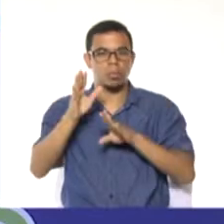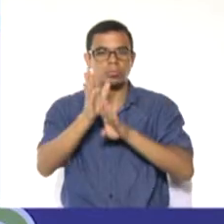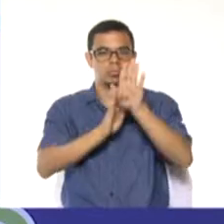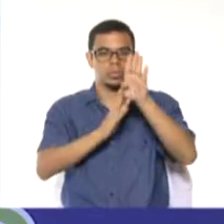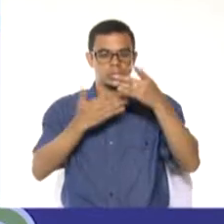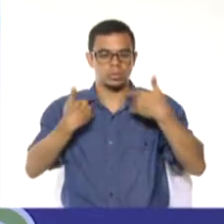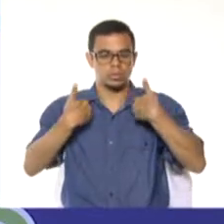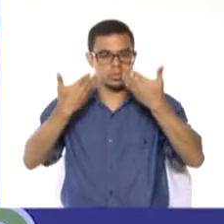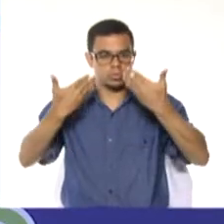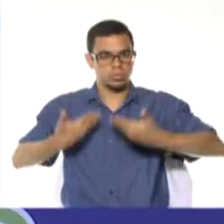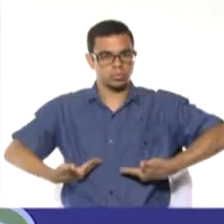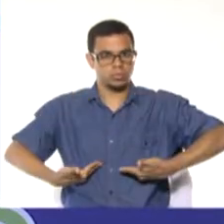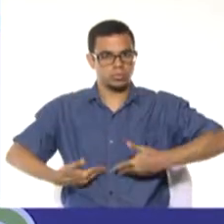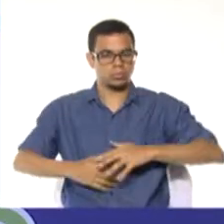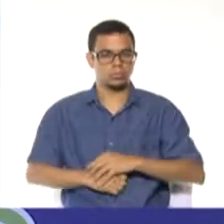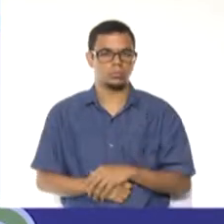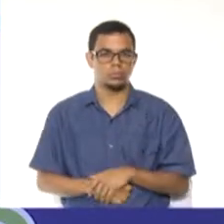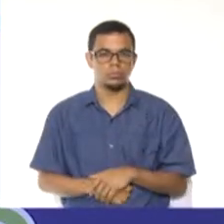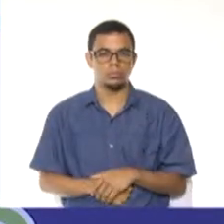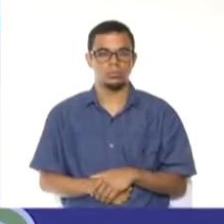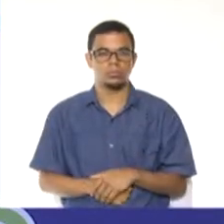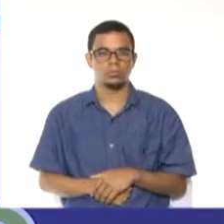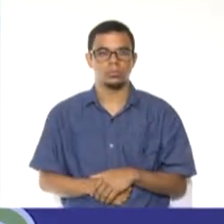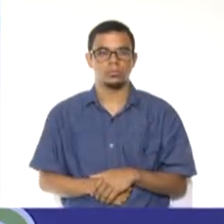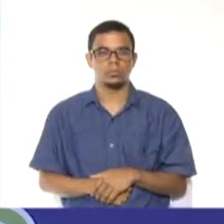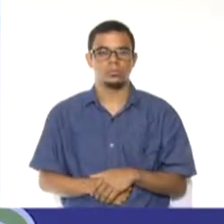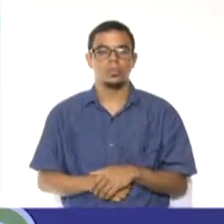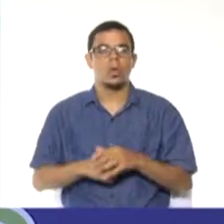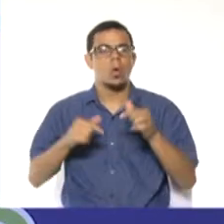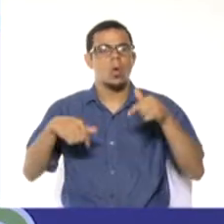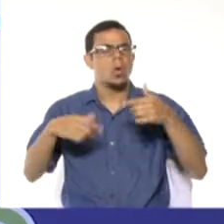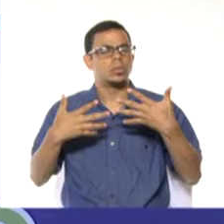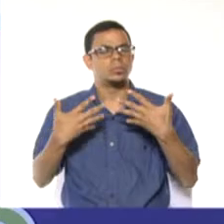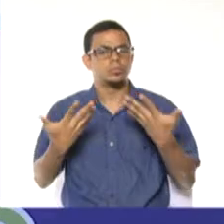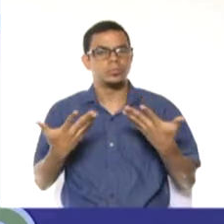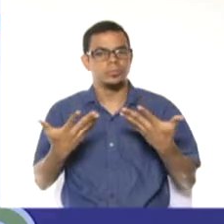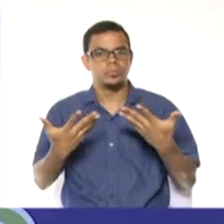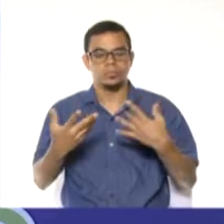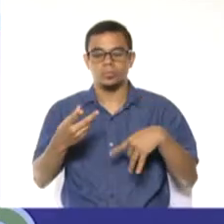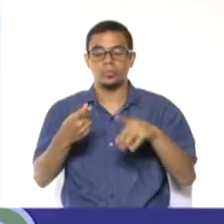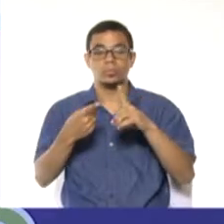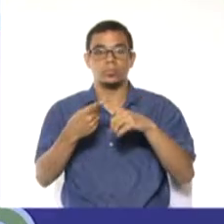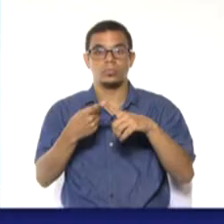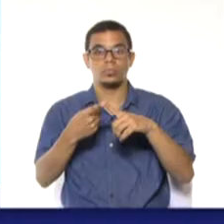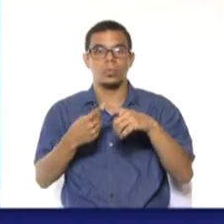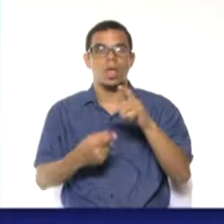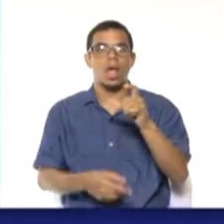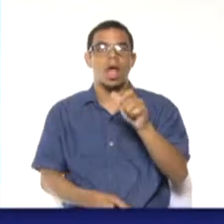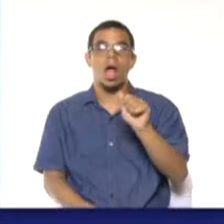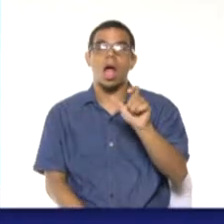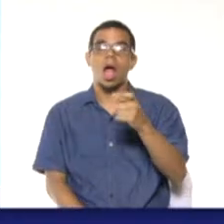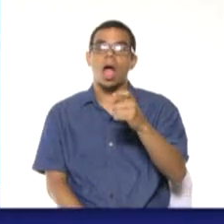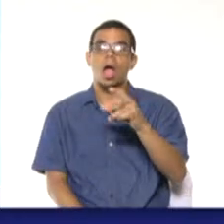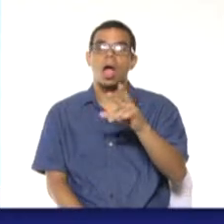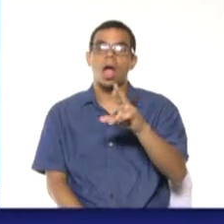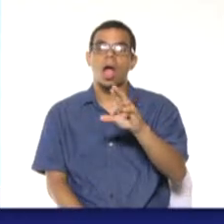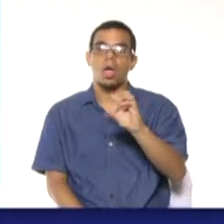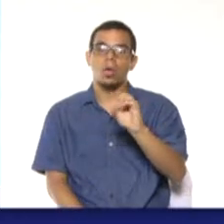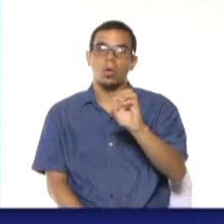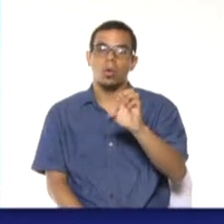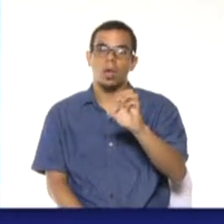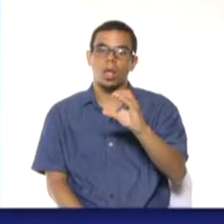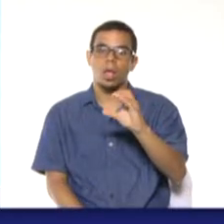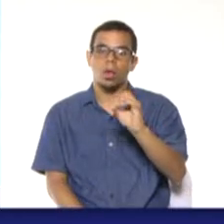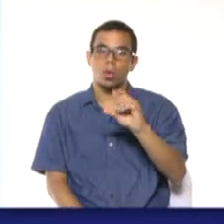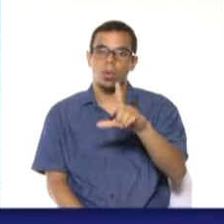organismo. Mis queridos estudiantes, vamos a hablar hoy sobre la agroecología. Dirán ustedes, ¿a qué se refiere? Me suena